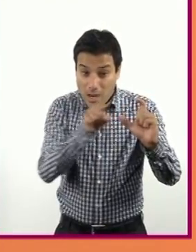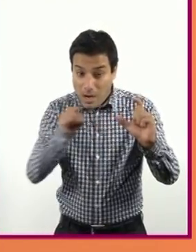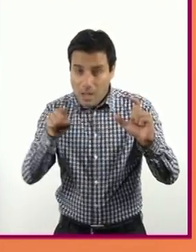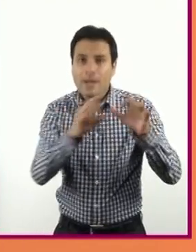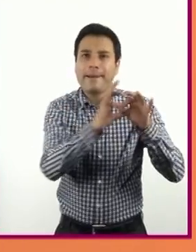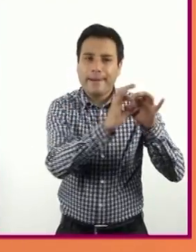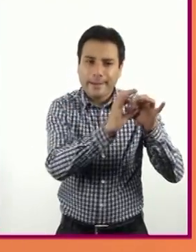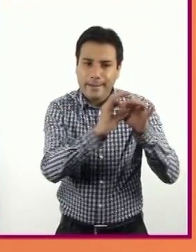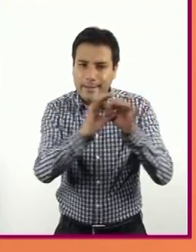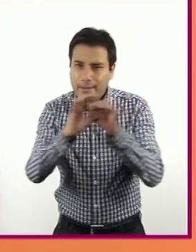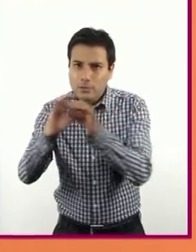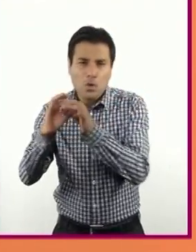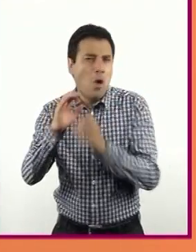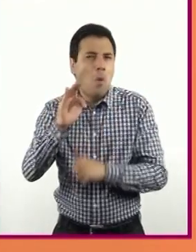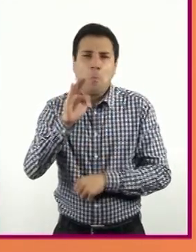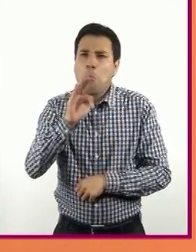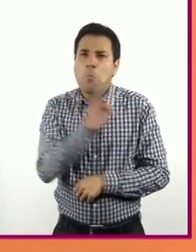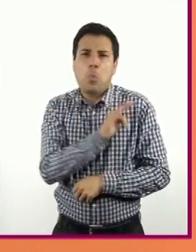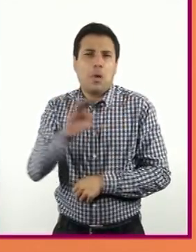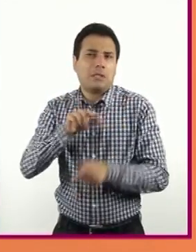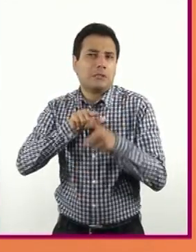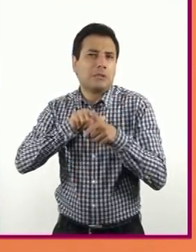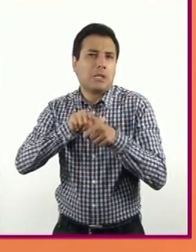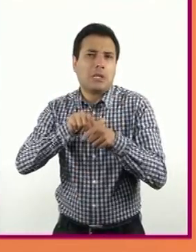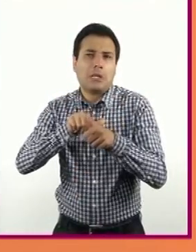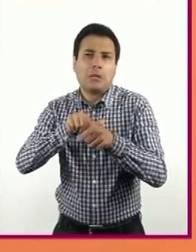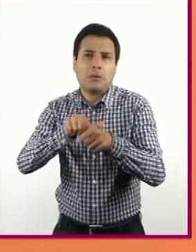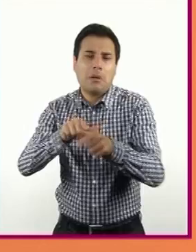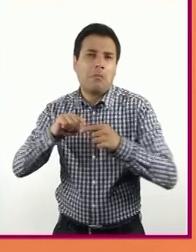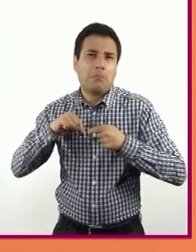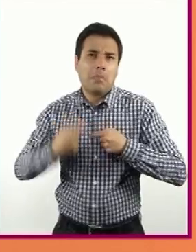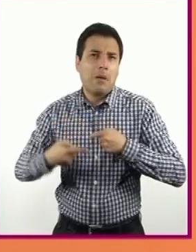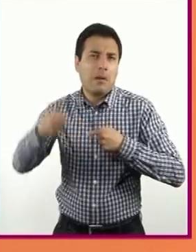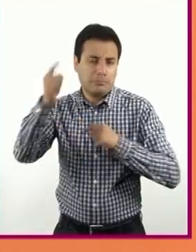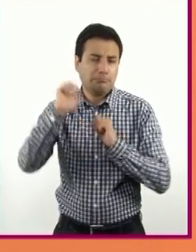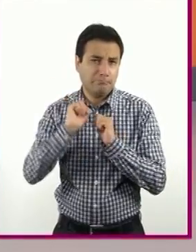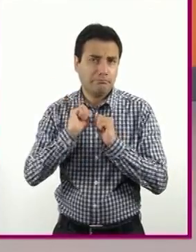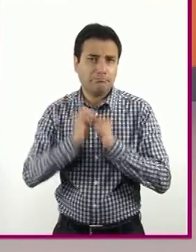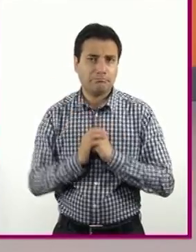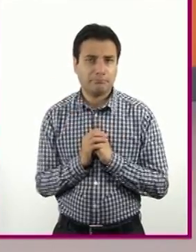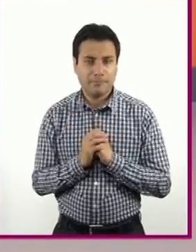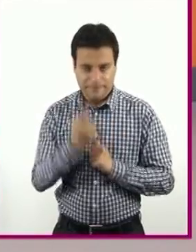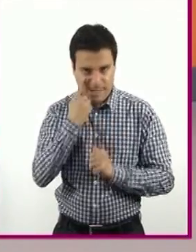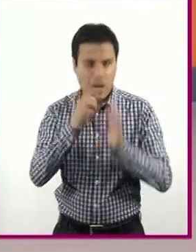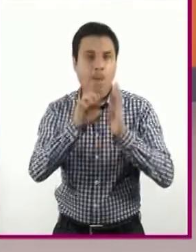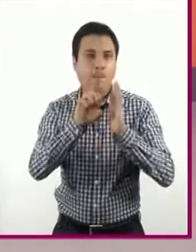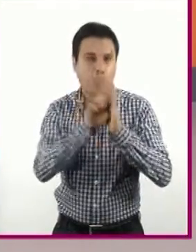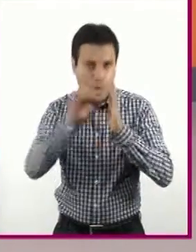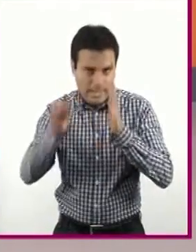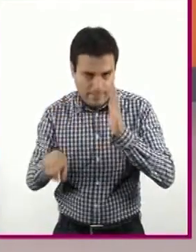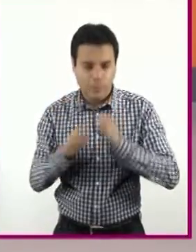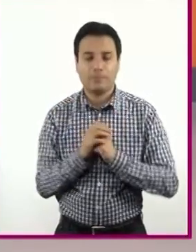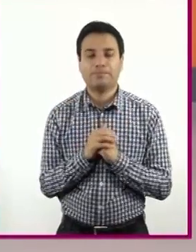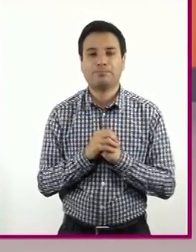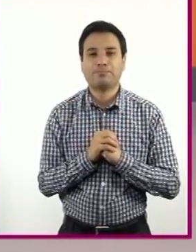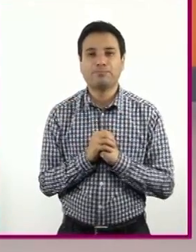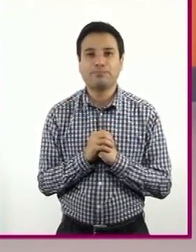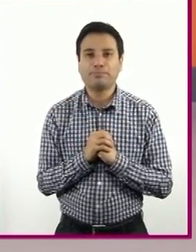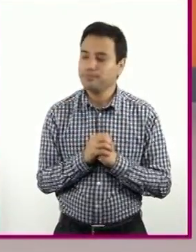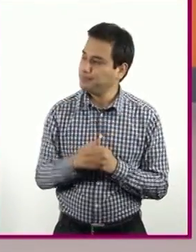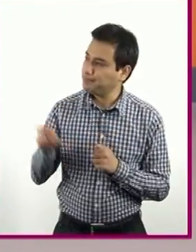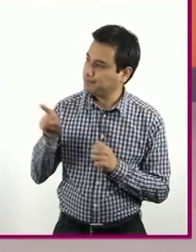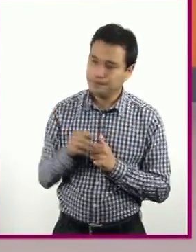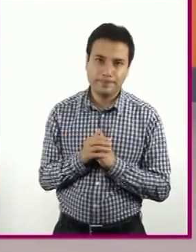ello siempre es posible encontrar el siguiente término de la sucesión. Por ejemplo, en la